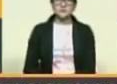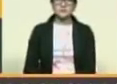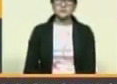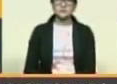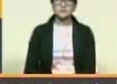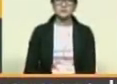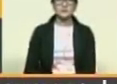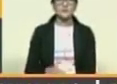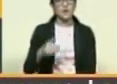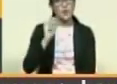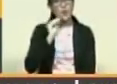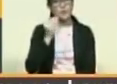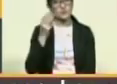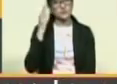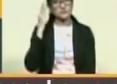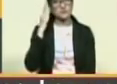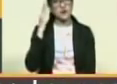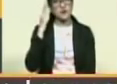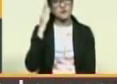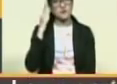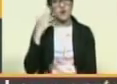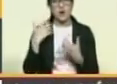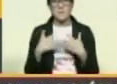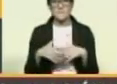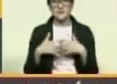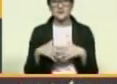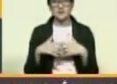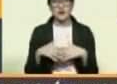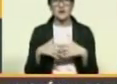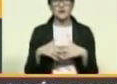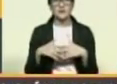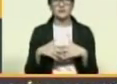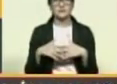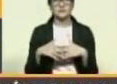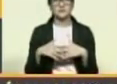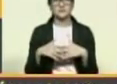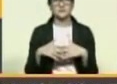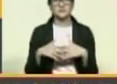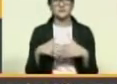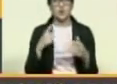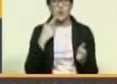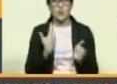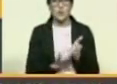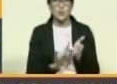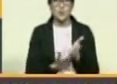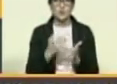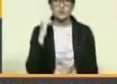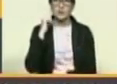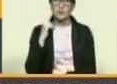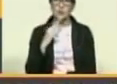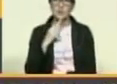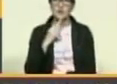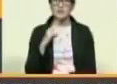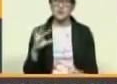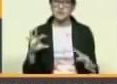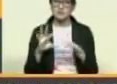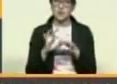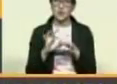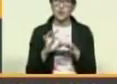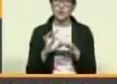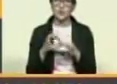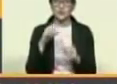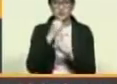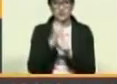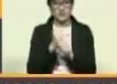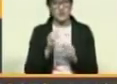saber la juventud de Bolívar, los empresarios nacionalistas. Yo vengo a proponerle a Bolívar una gran alianza entre la clase